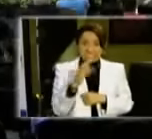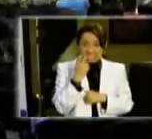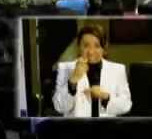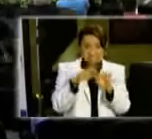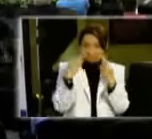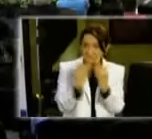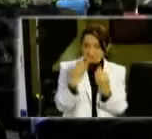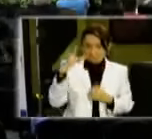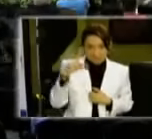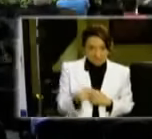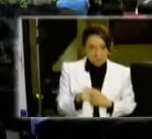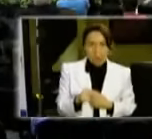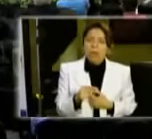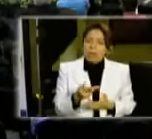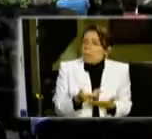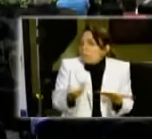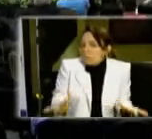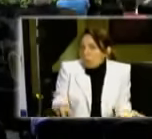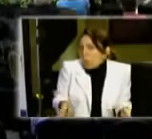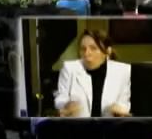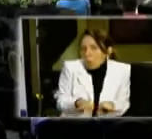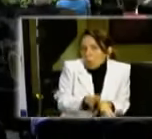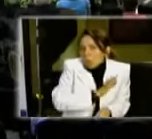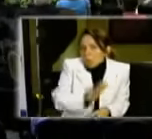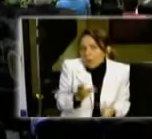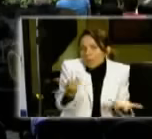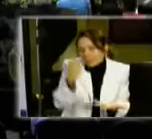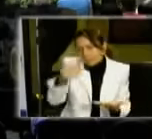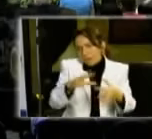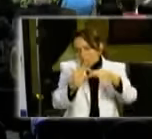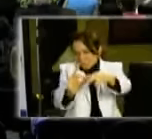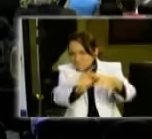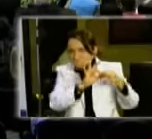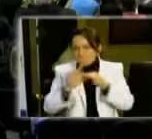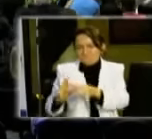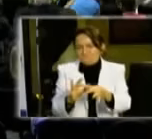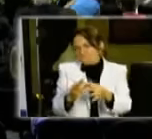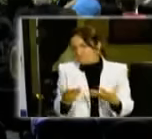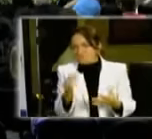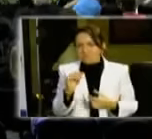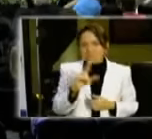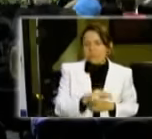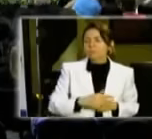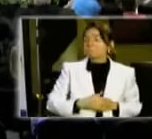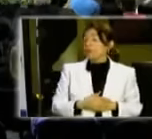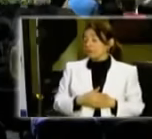Bueno, con mucho gusto voy a comenzar con una herejía, ¿no? Yo